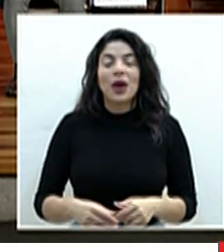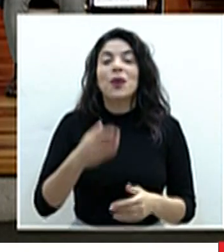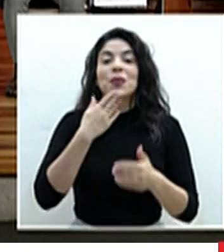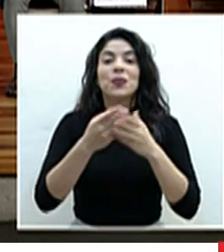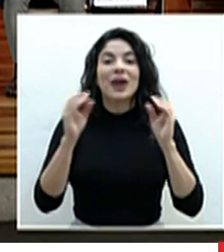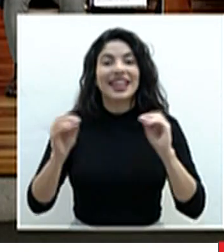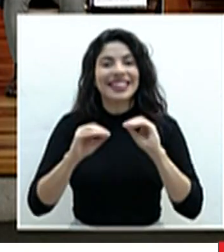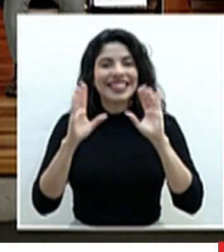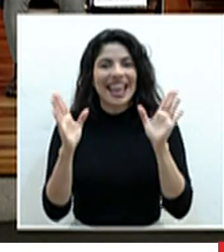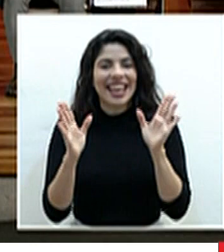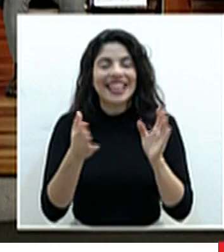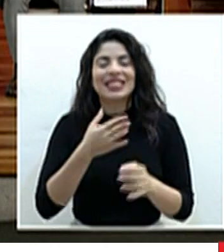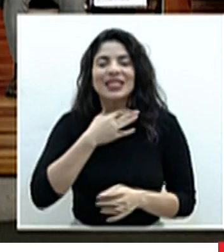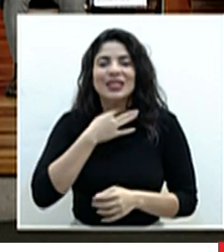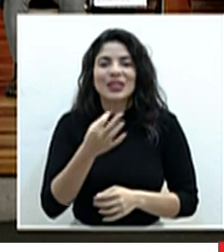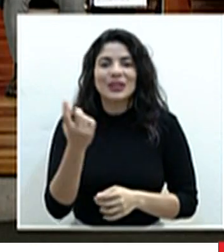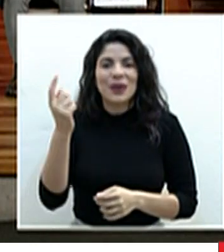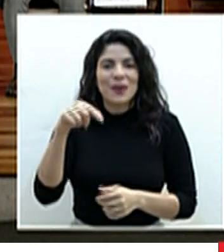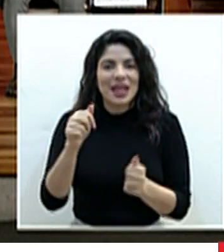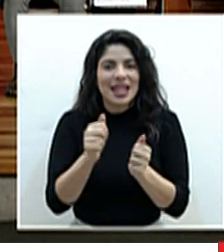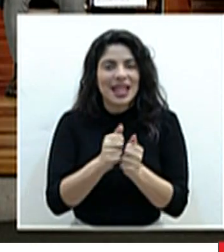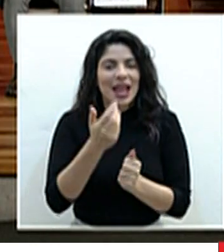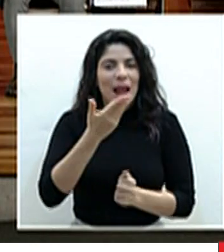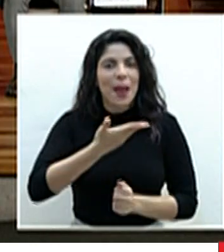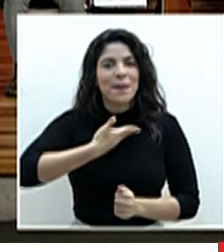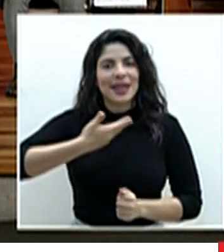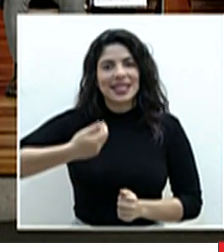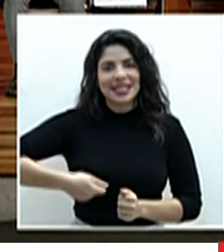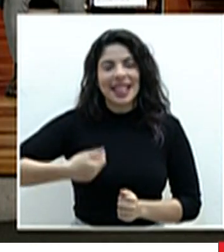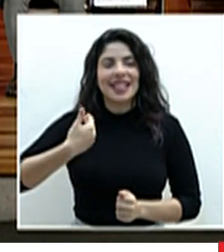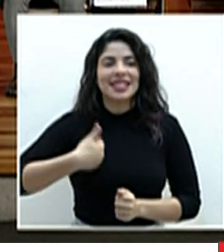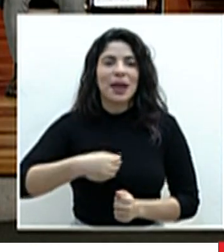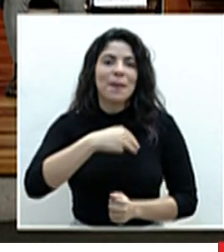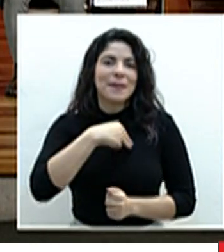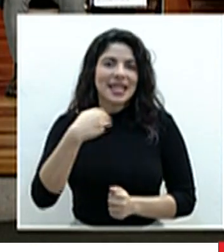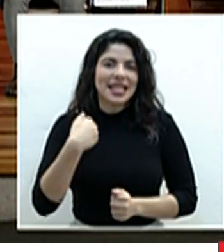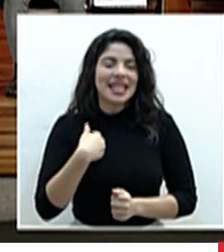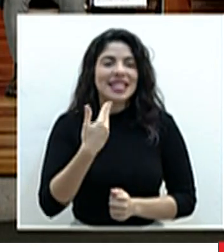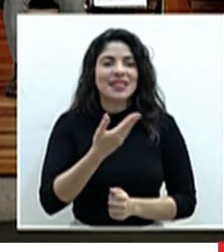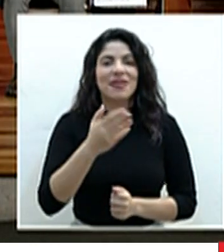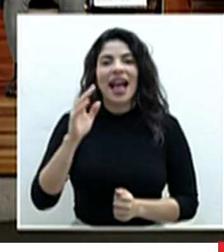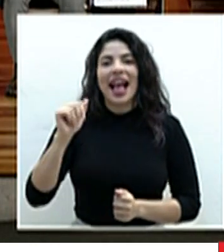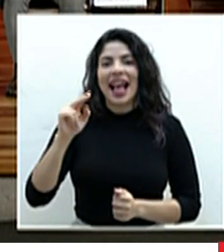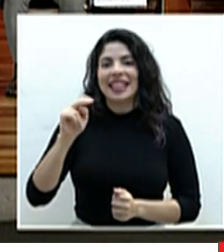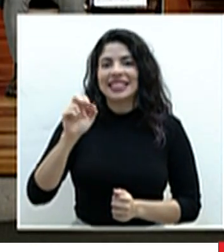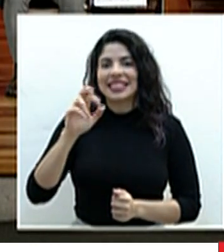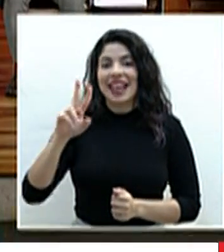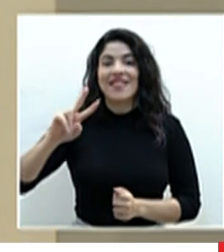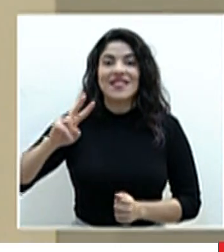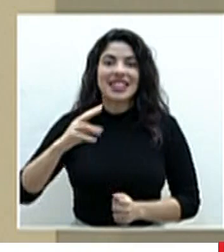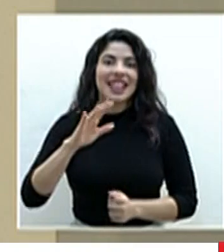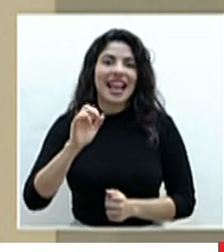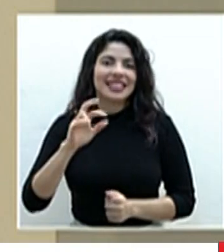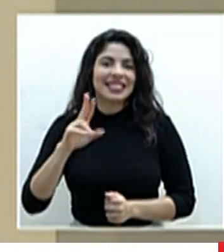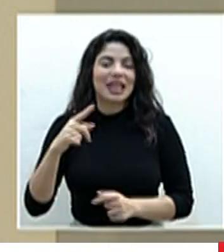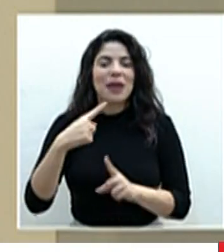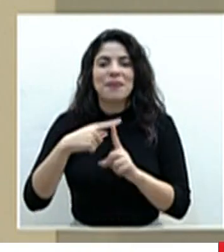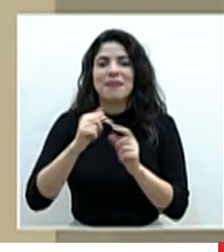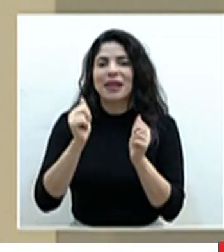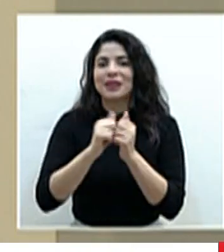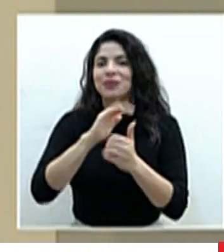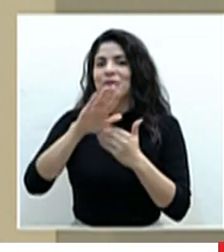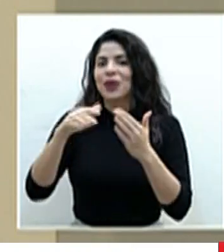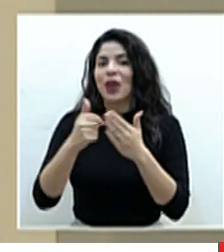Buenos días, un placer de estar con el señor presidente, con el señor ministro, el canciller, el vicecanciller y con todos y todas